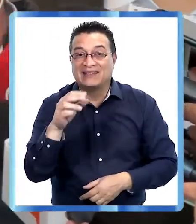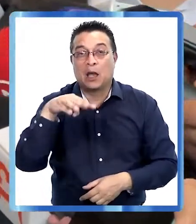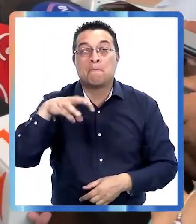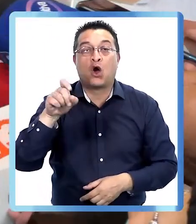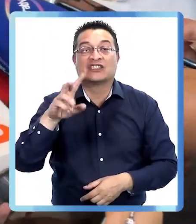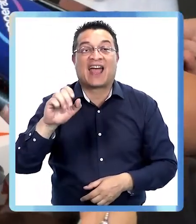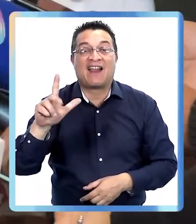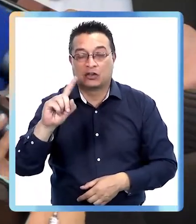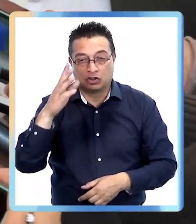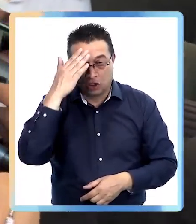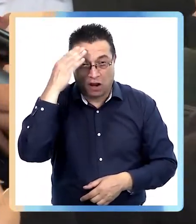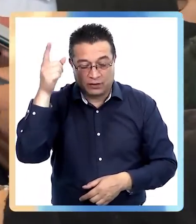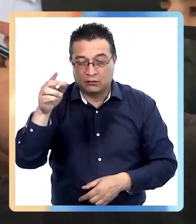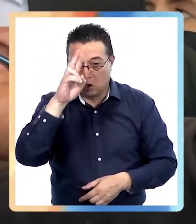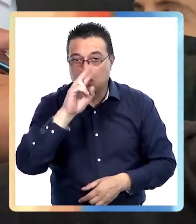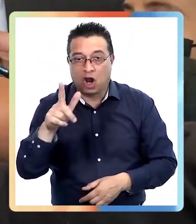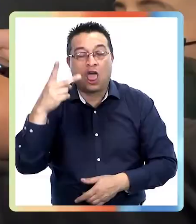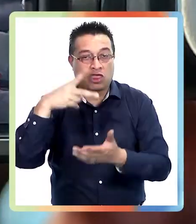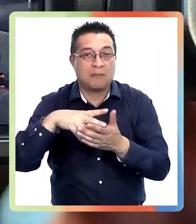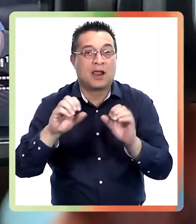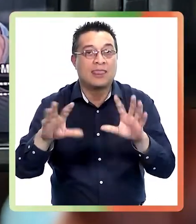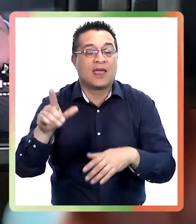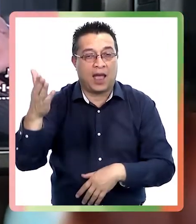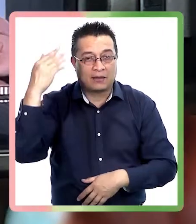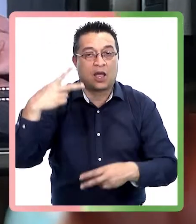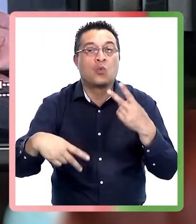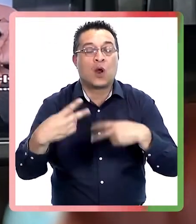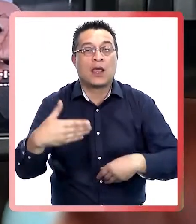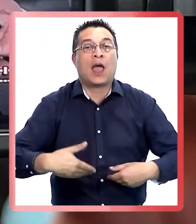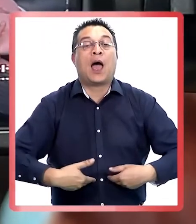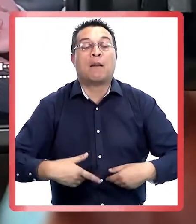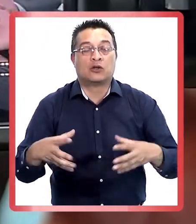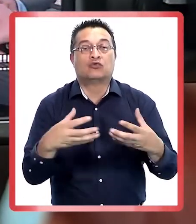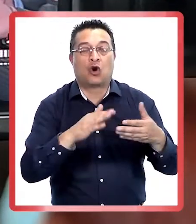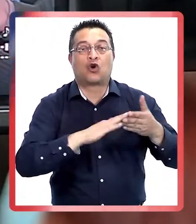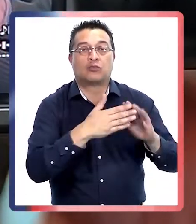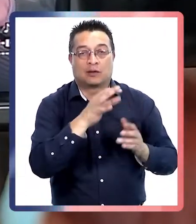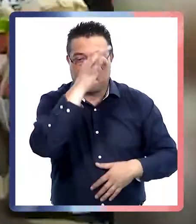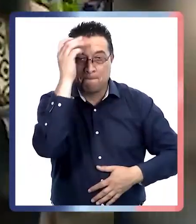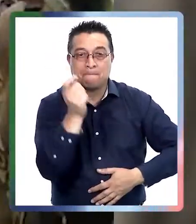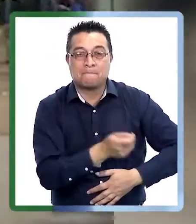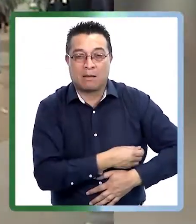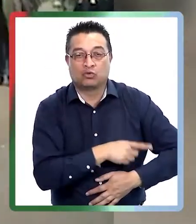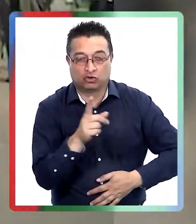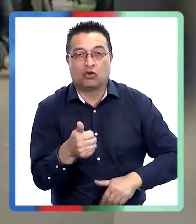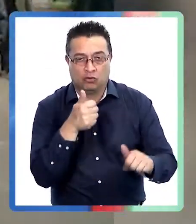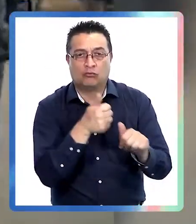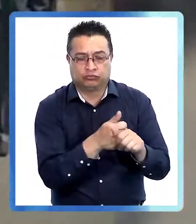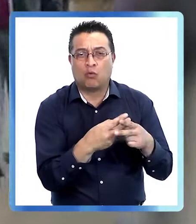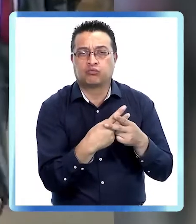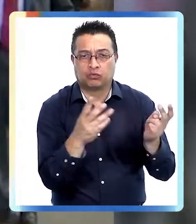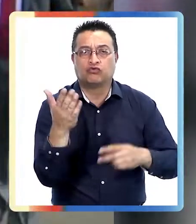Manuel Monsalve a no olvidar el papel que cumplió en 2010 durante la huelga de hambre de un grupo de comuneros mapuches, a quienes